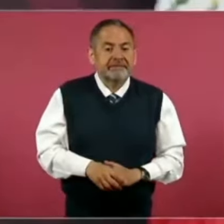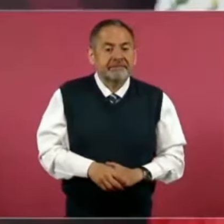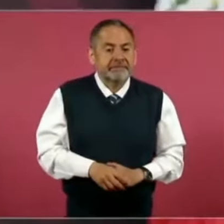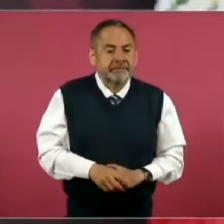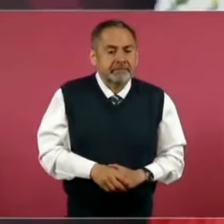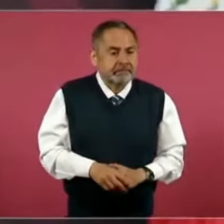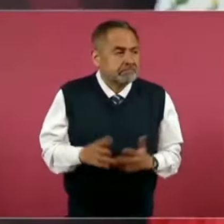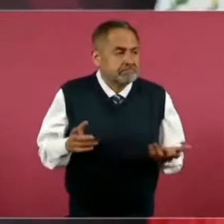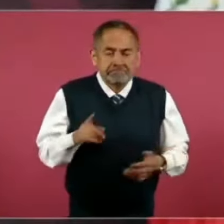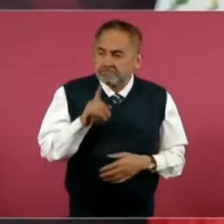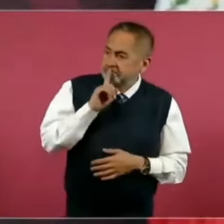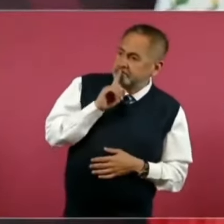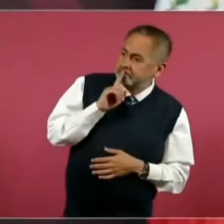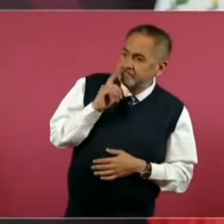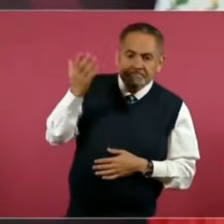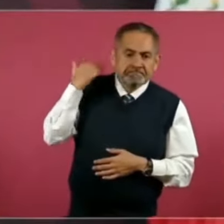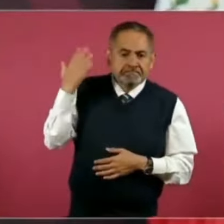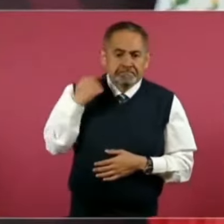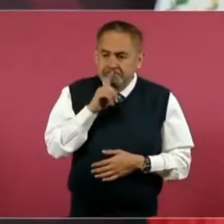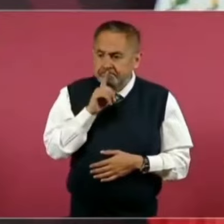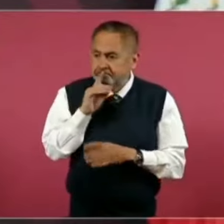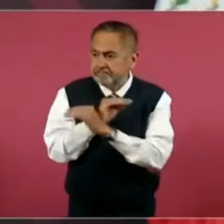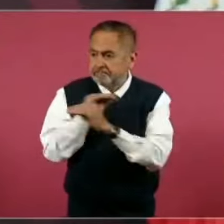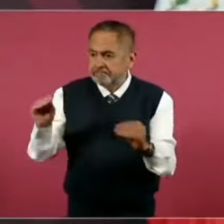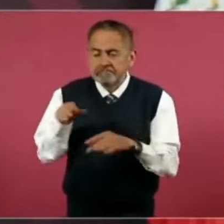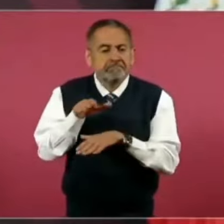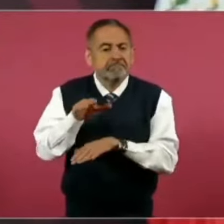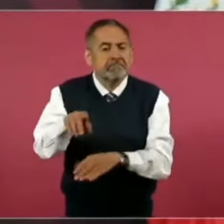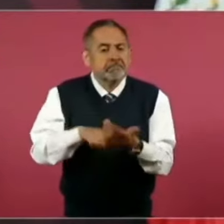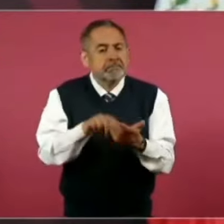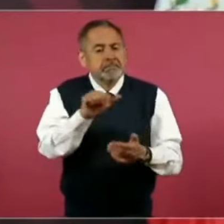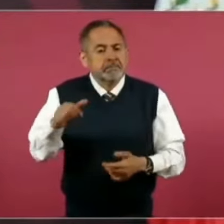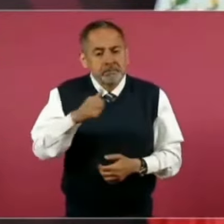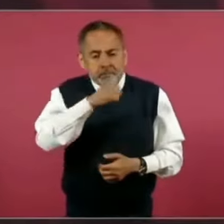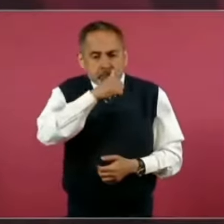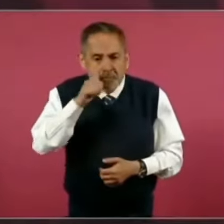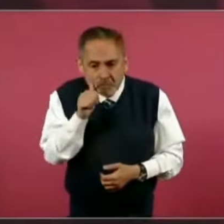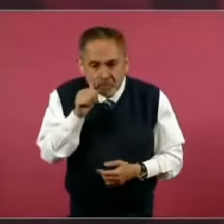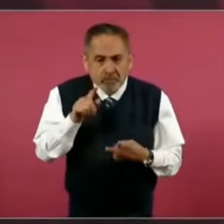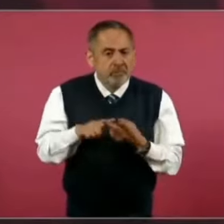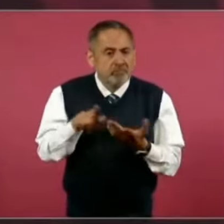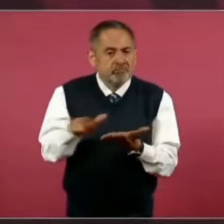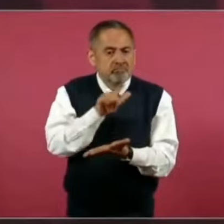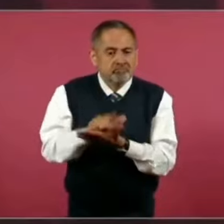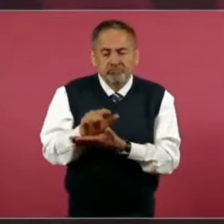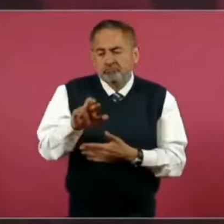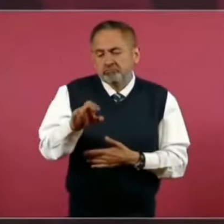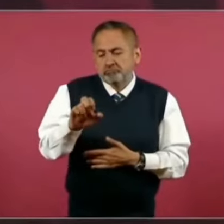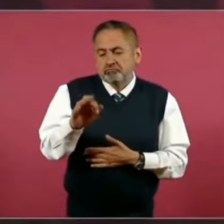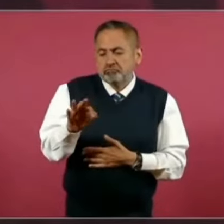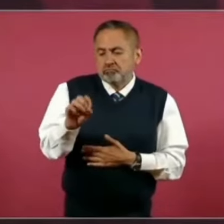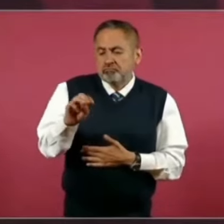no había nada sobre Juárez y sobre las leyes de reforma.